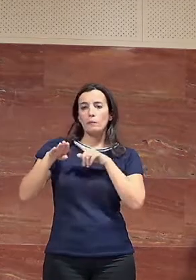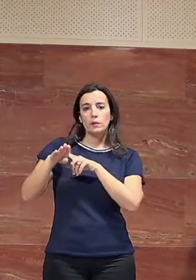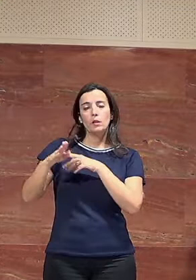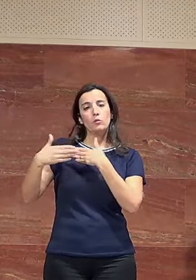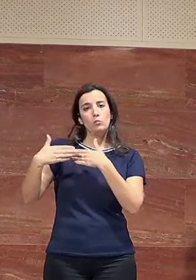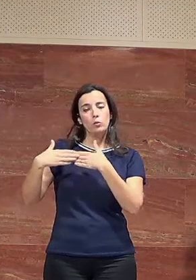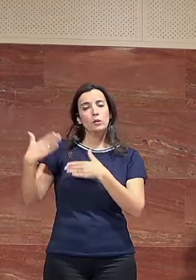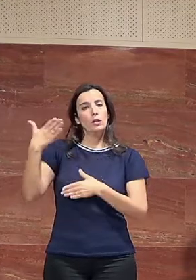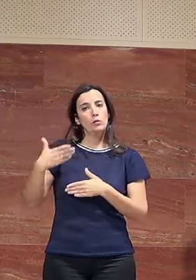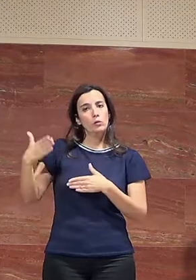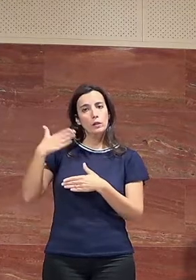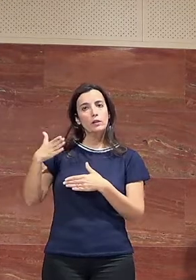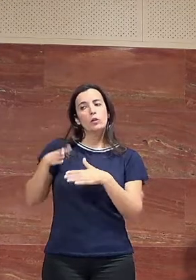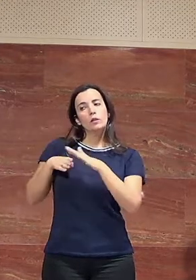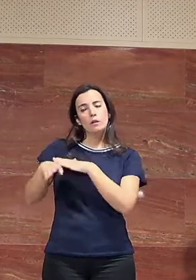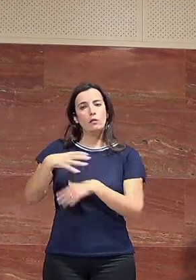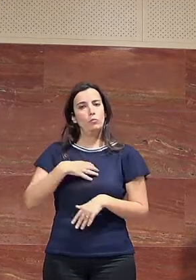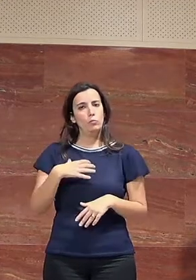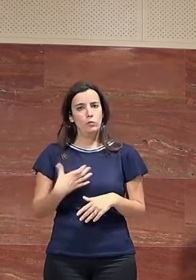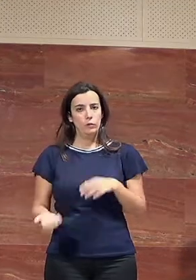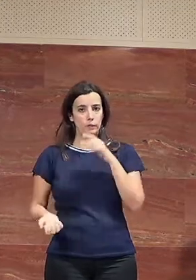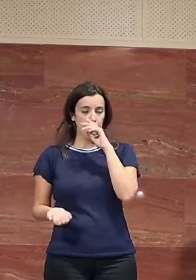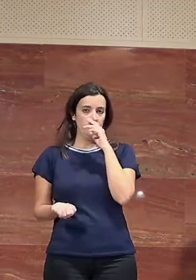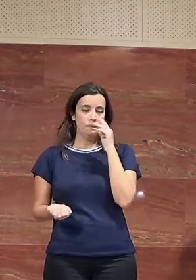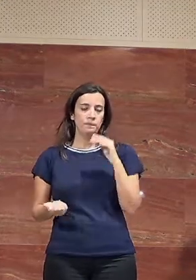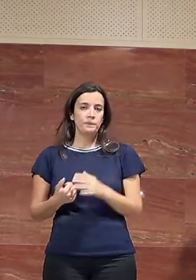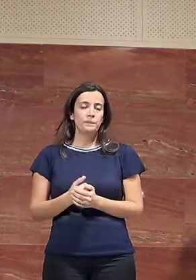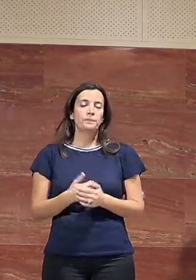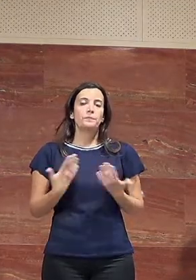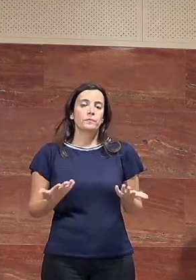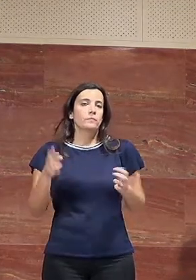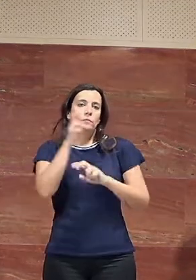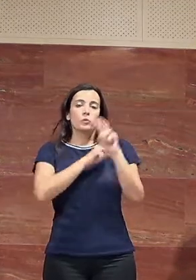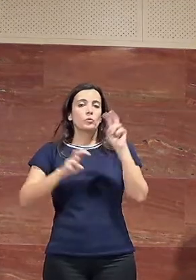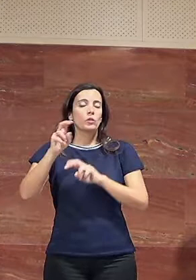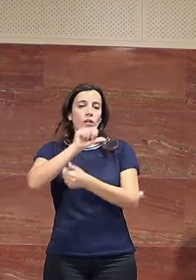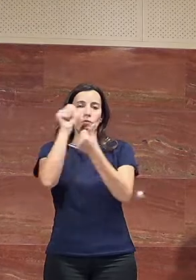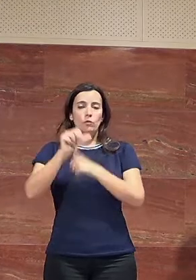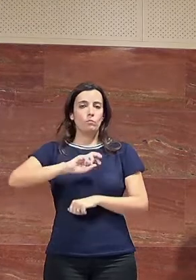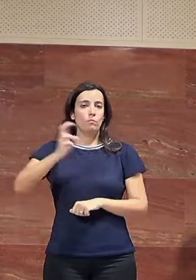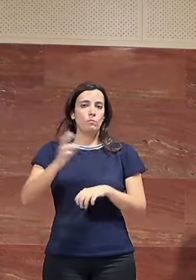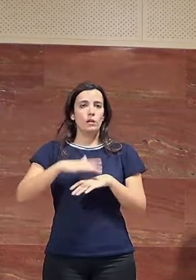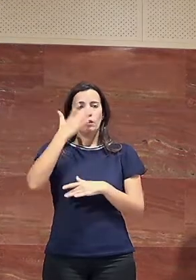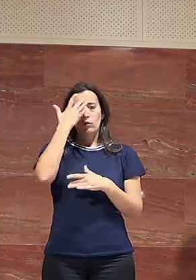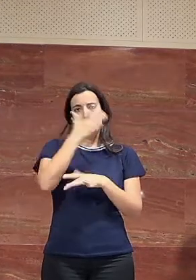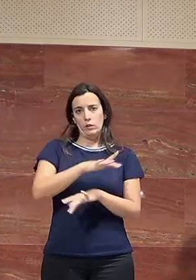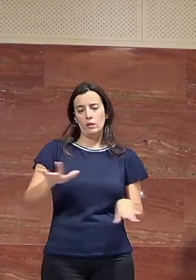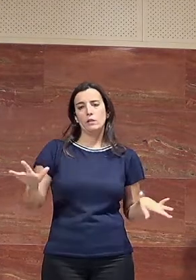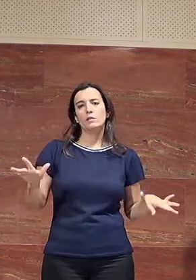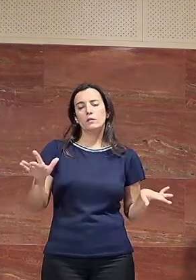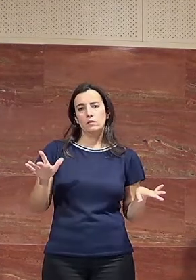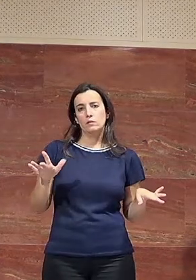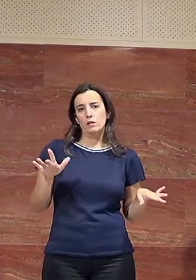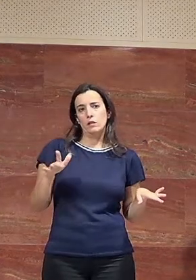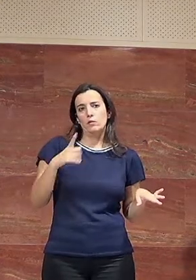de la ruta o de otros padres, ¿no? Entonces, bueno, pues a lo mejor hay que buscar otra fórmula para concienciar de los malos